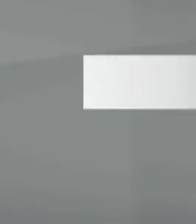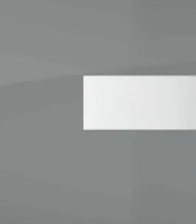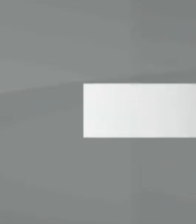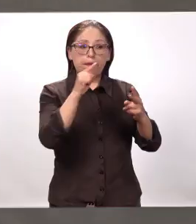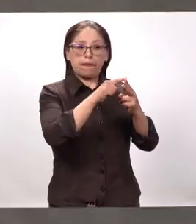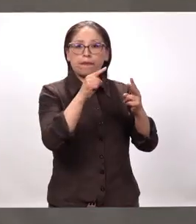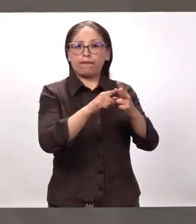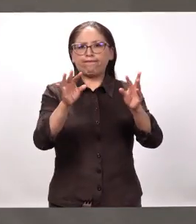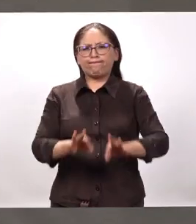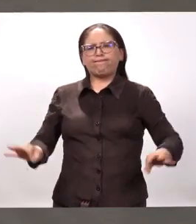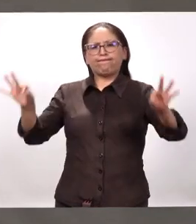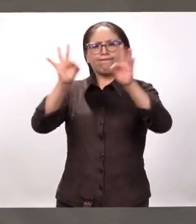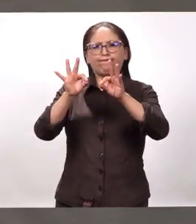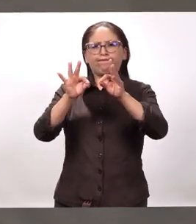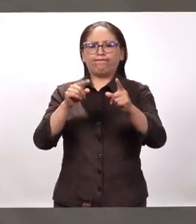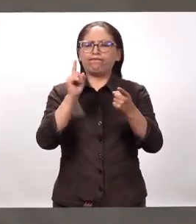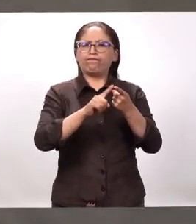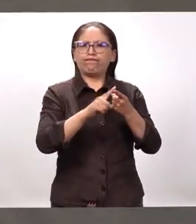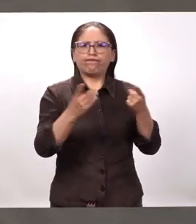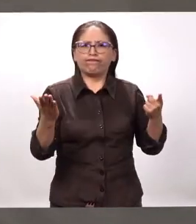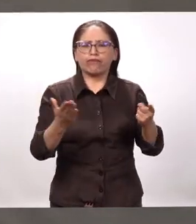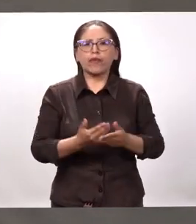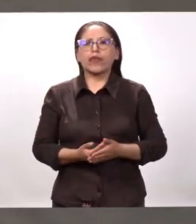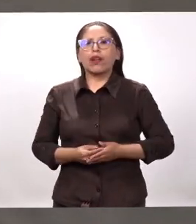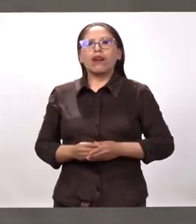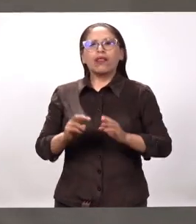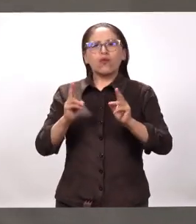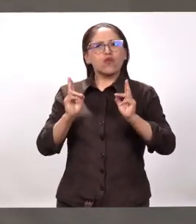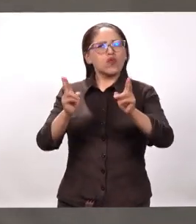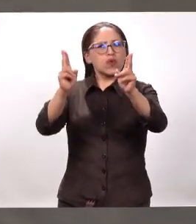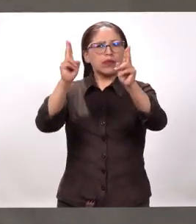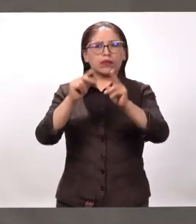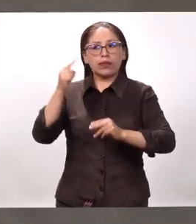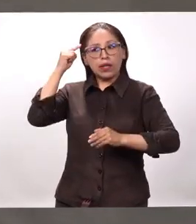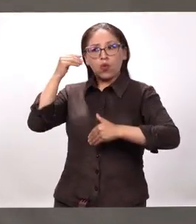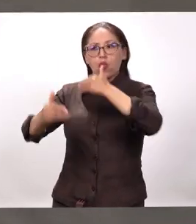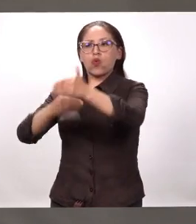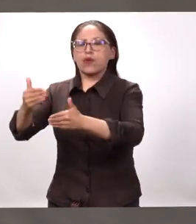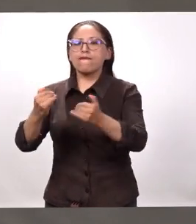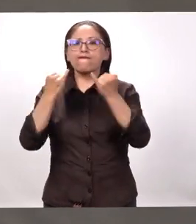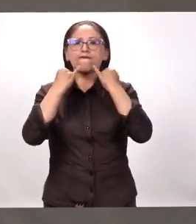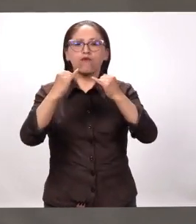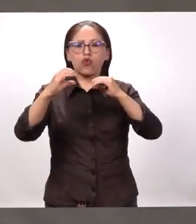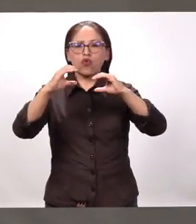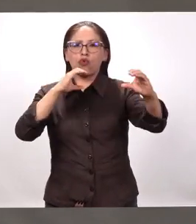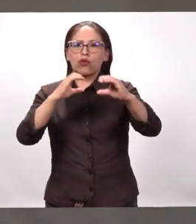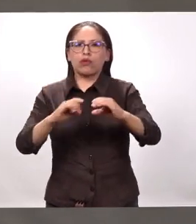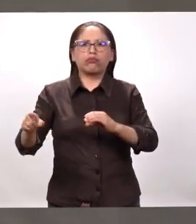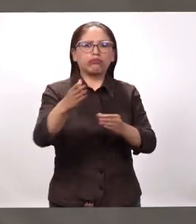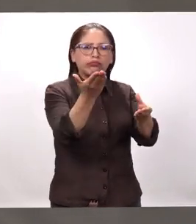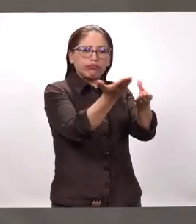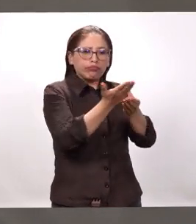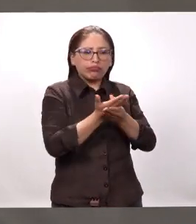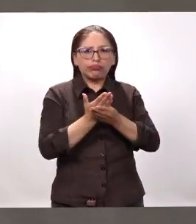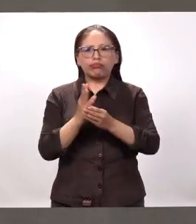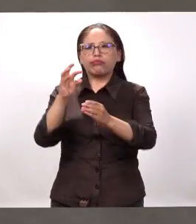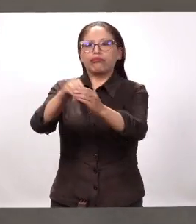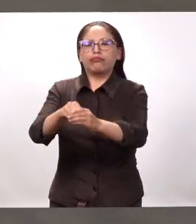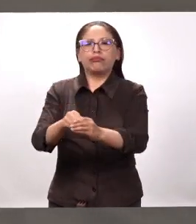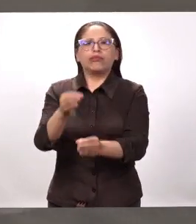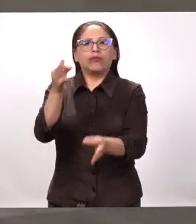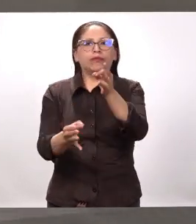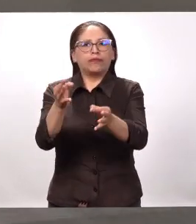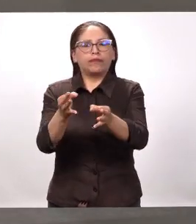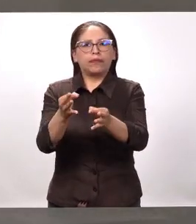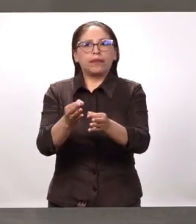independiente dos Pilares fundamentales la primera aplicar inmediatamente las tecnologías de información y comunicación en los trámites del